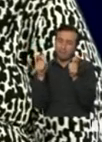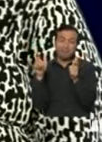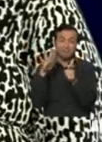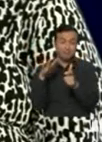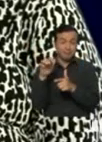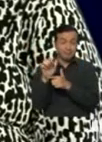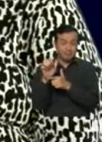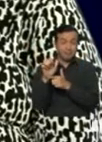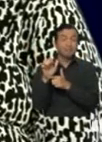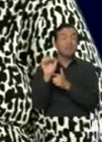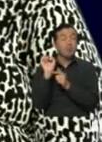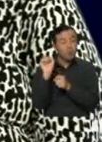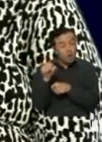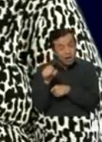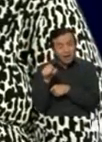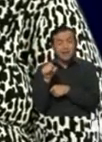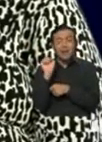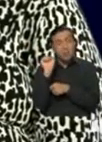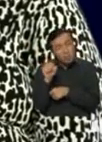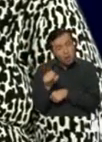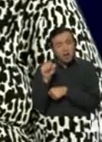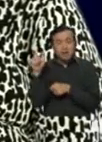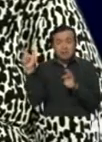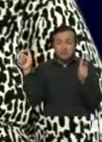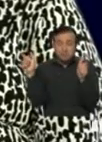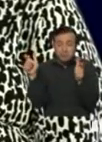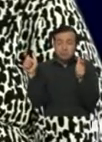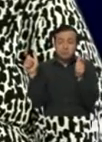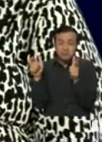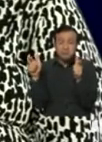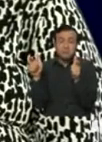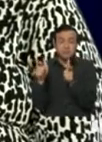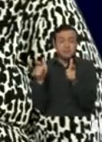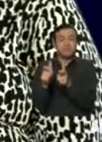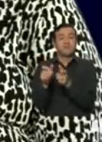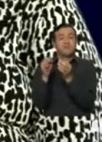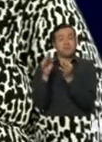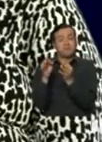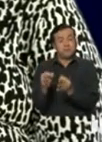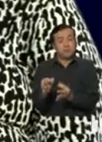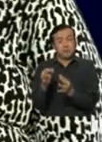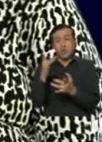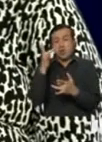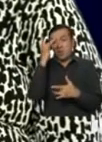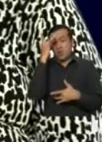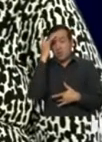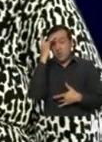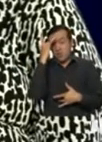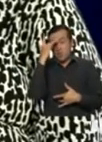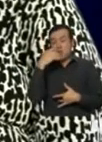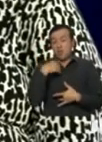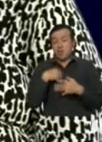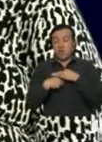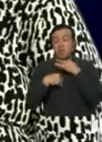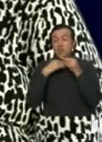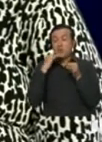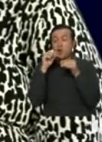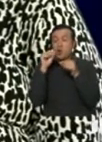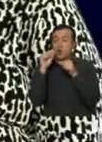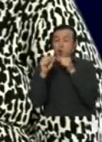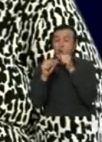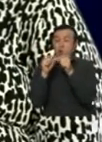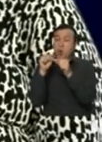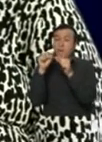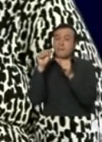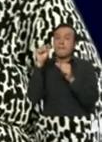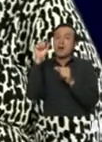Ecuador. Todavía hay un espacio en que se puede tratar de que esto sea de una intensidad menor a lo proyectado,